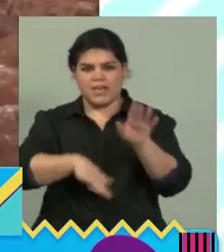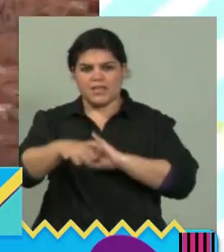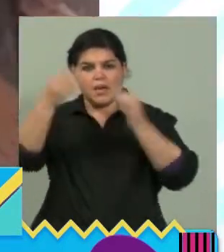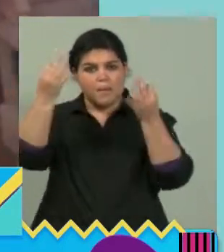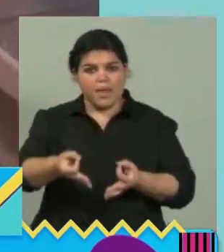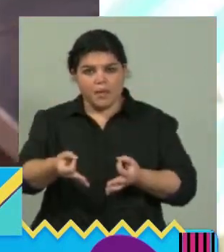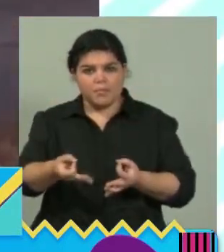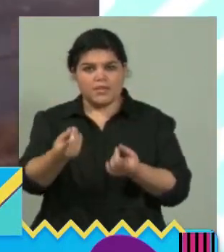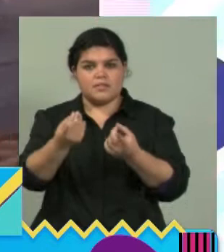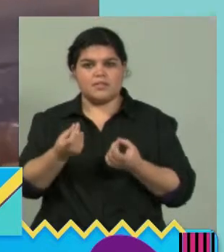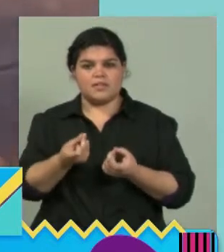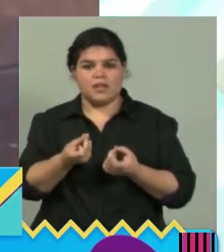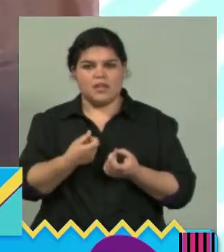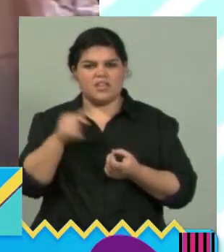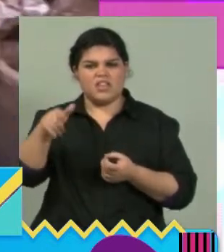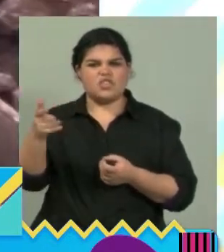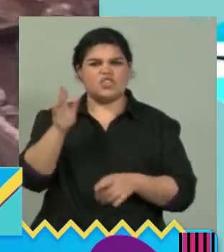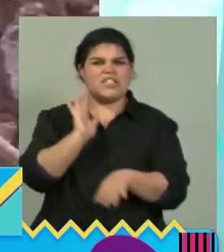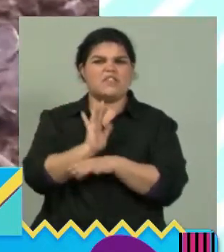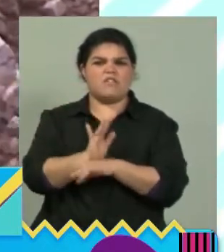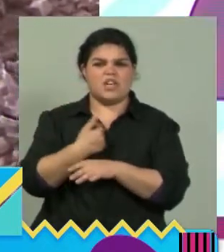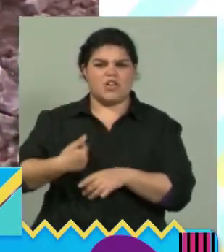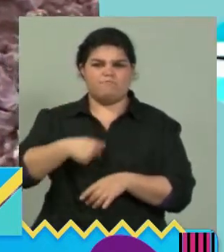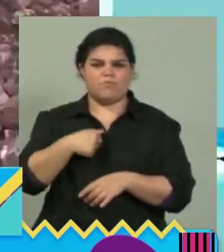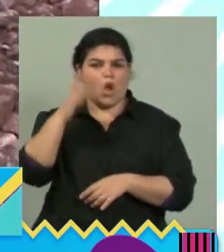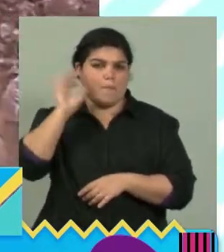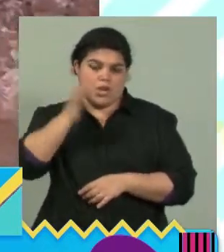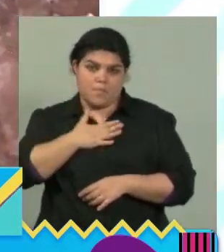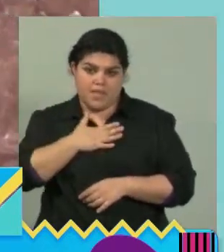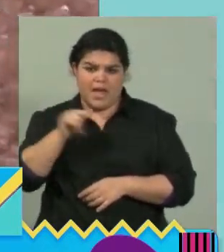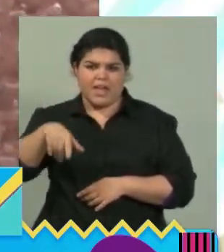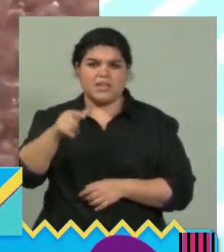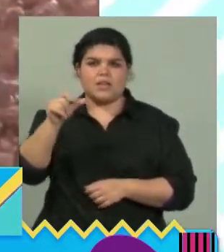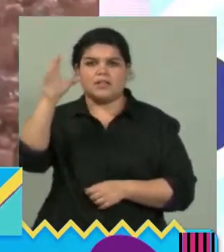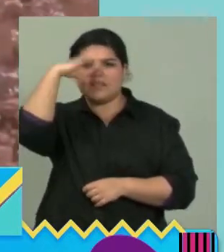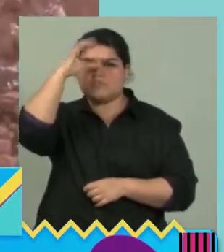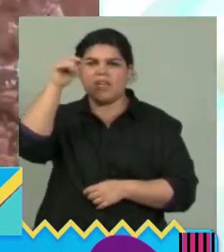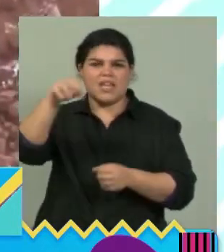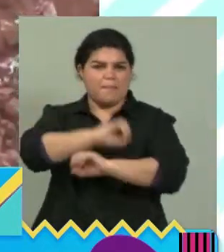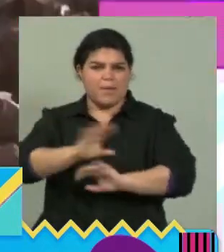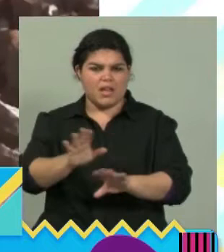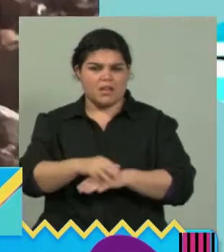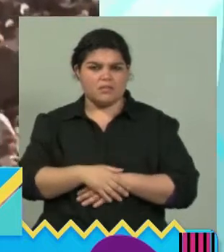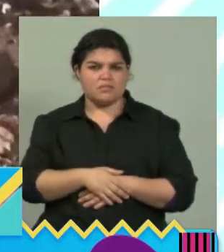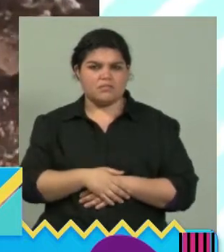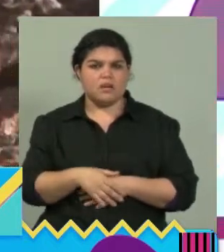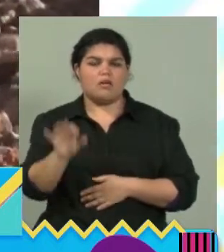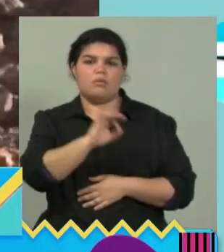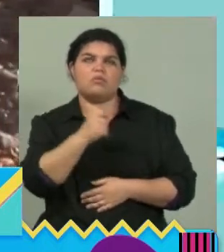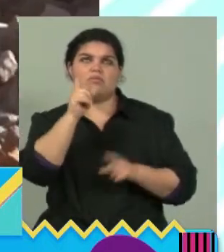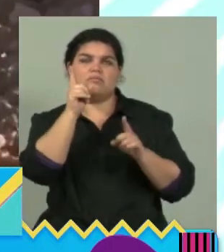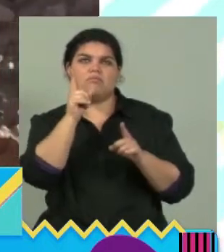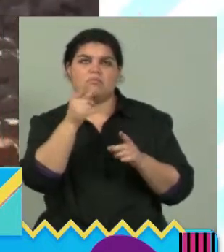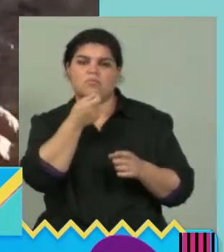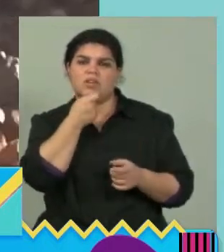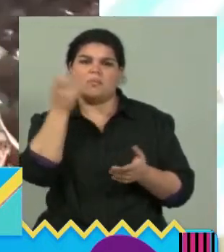bien, por un lado, y por otro lado, esa es la conclusión que yo saco, o por otro lado, y usted dice ahora, por ejemplo, que se deben de imponer sanciones. ¿Se